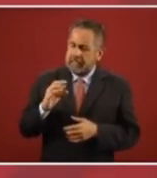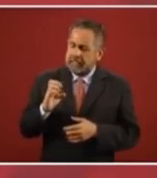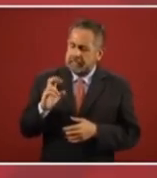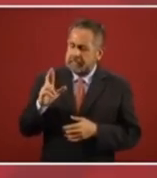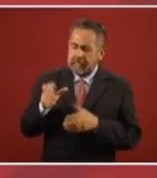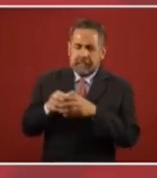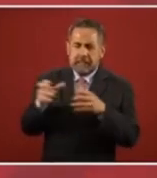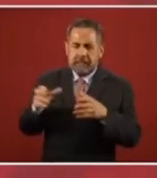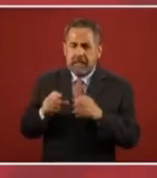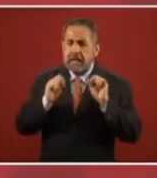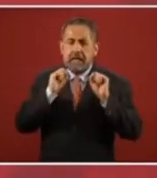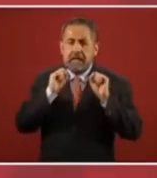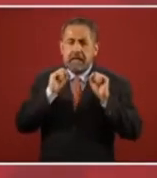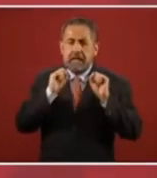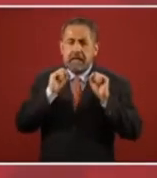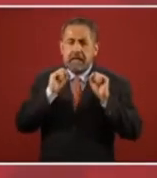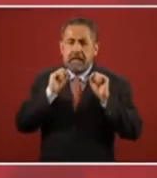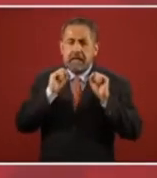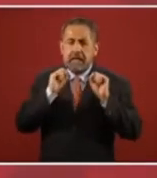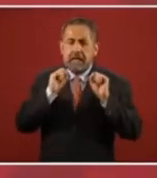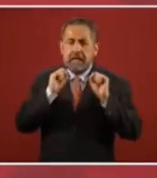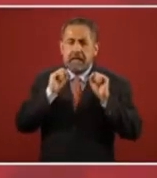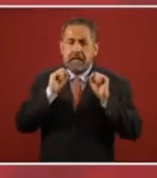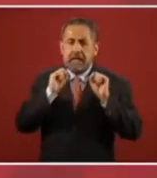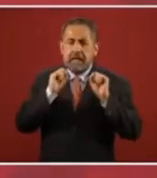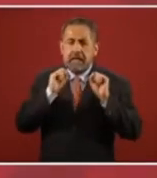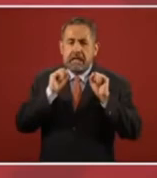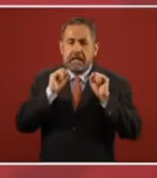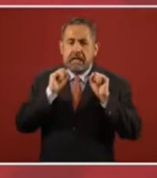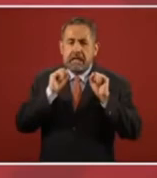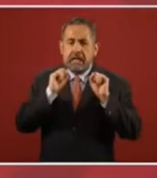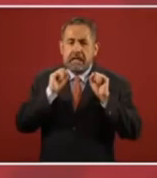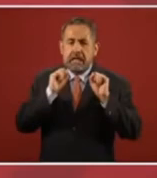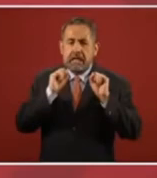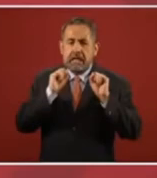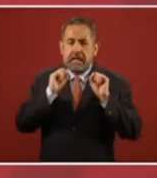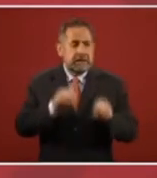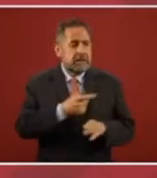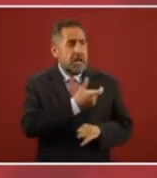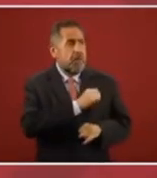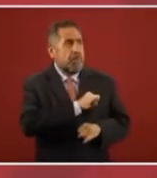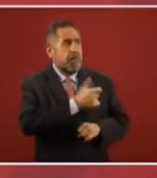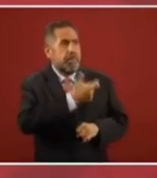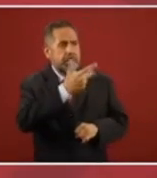sin inflación we want to world without inflexión